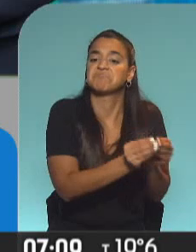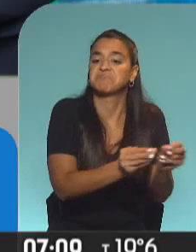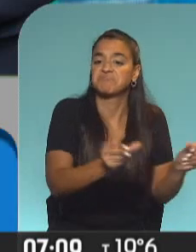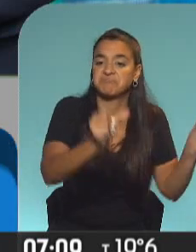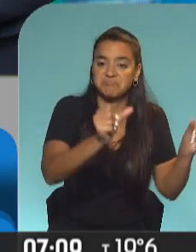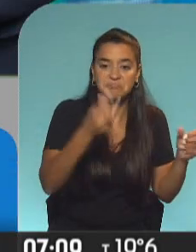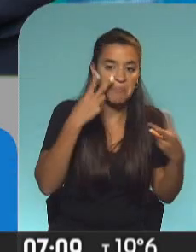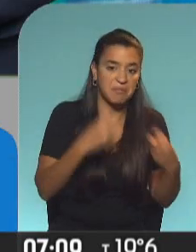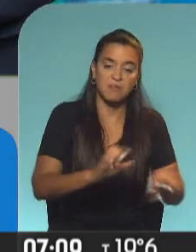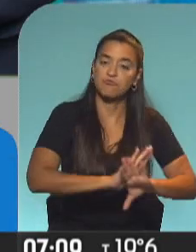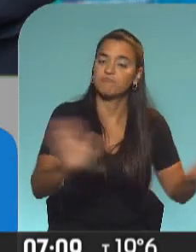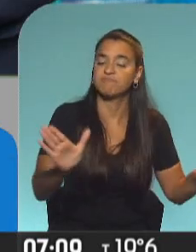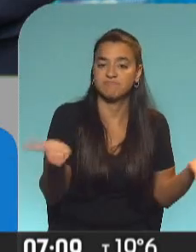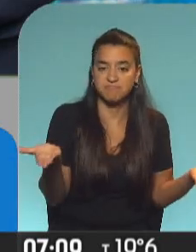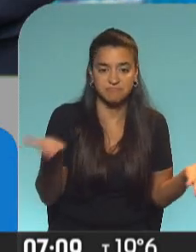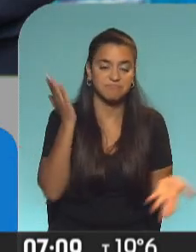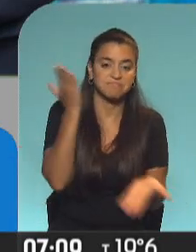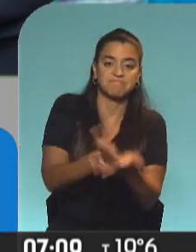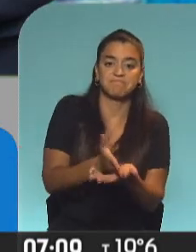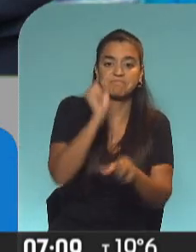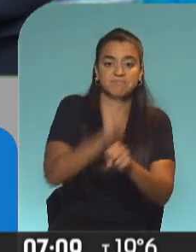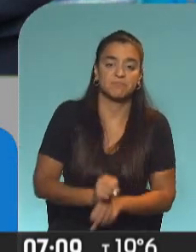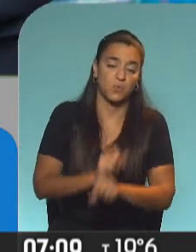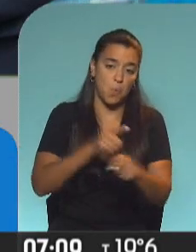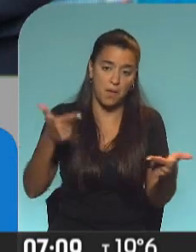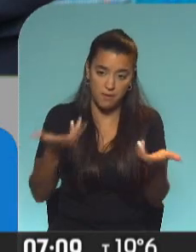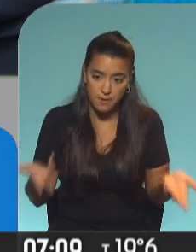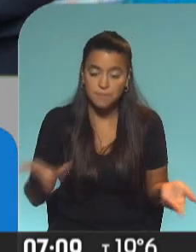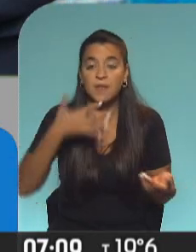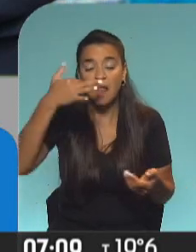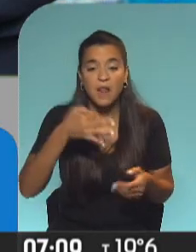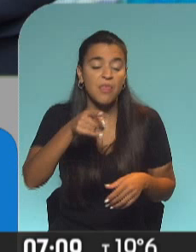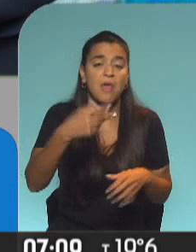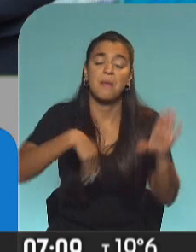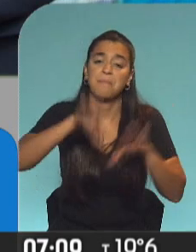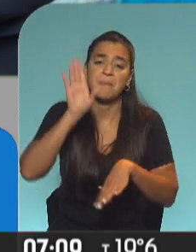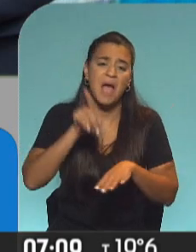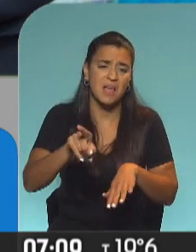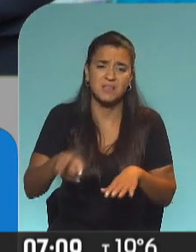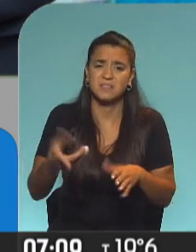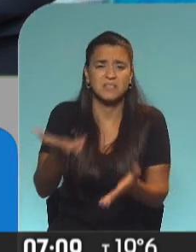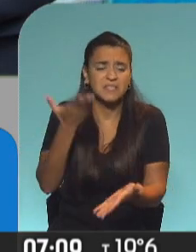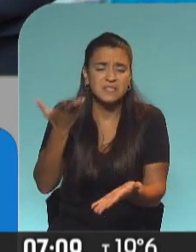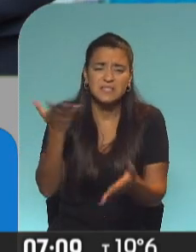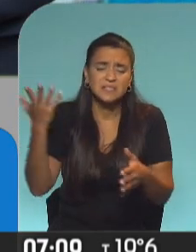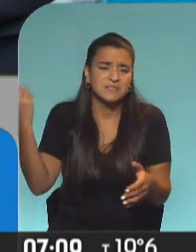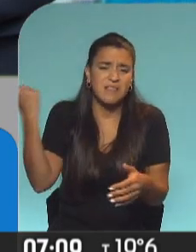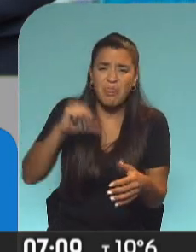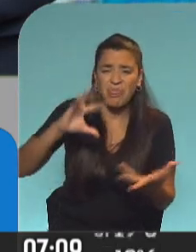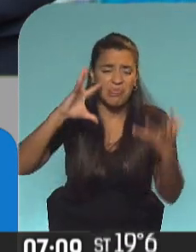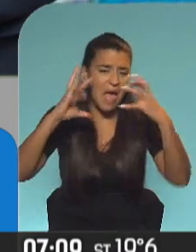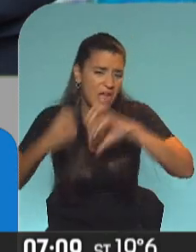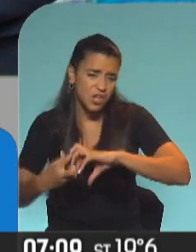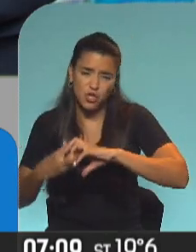la investigación penal y el achaque penal a los que generaron el mayor desfalco y la mayor lesión en la